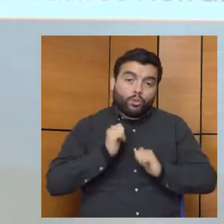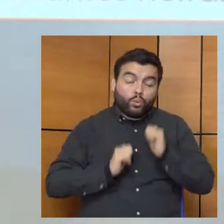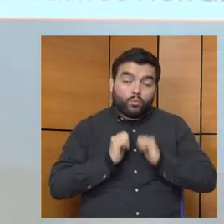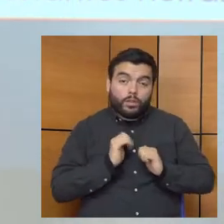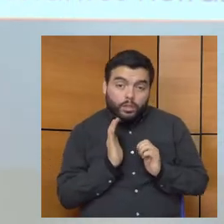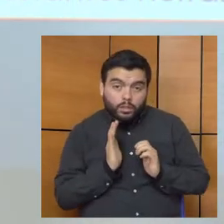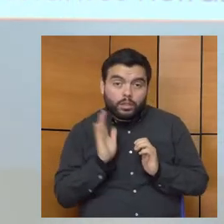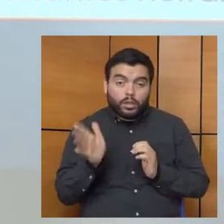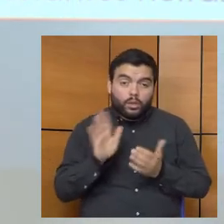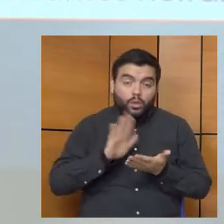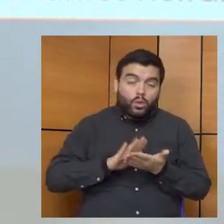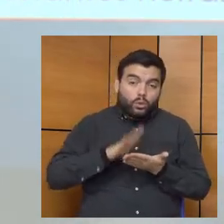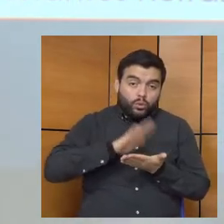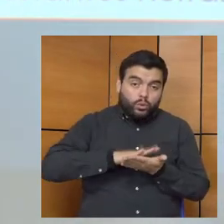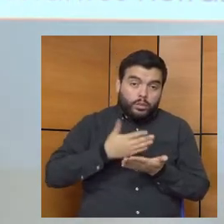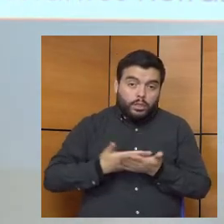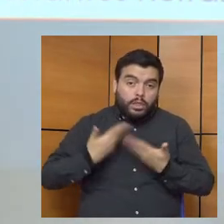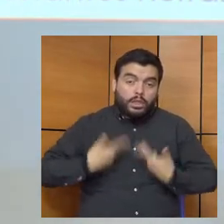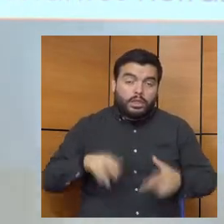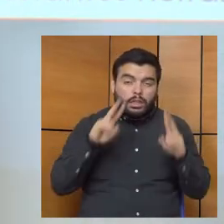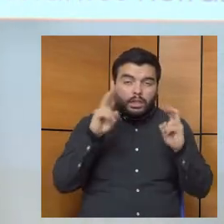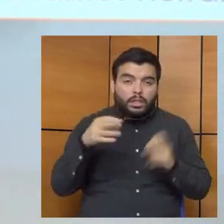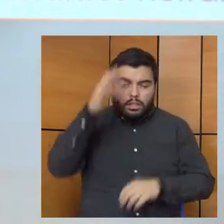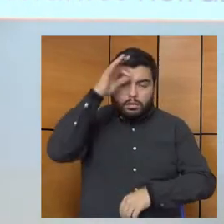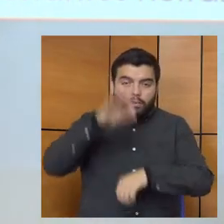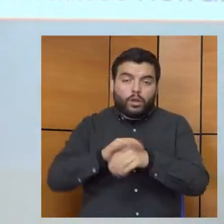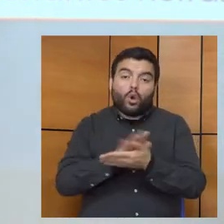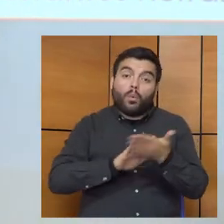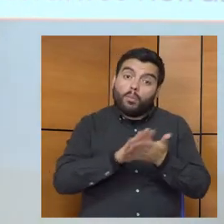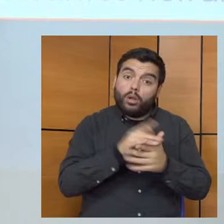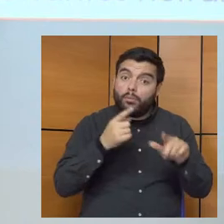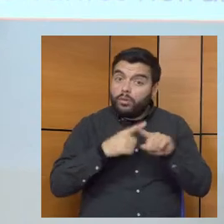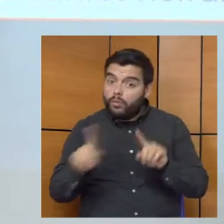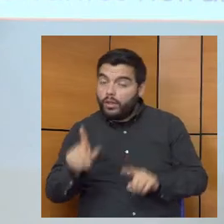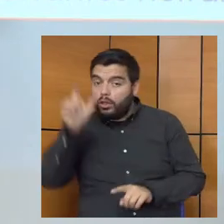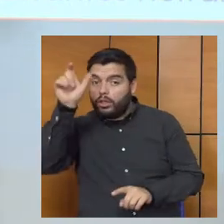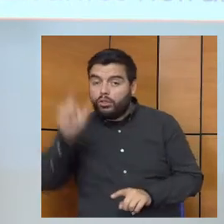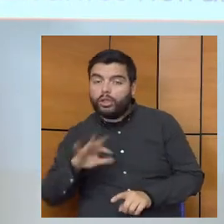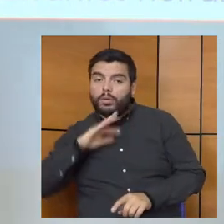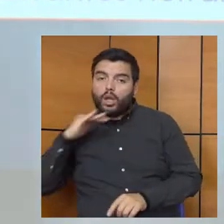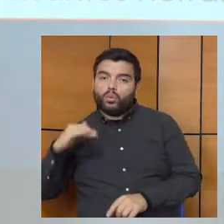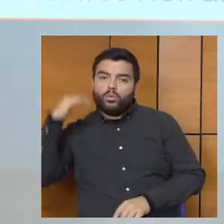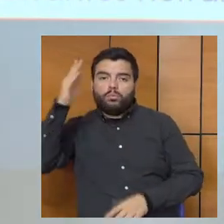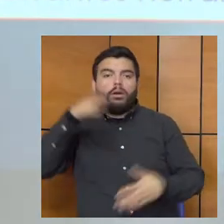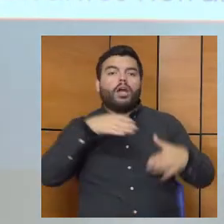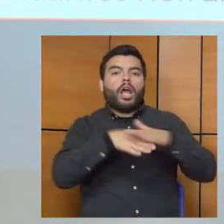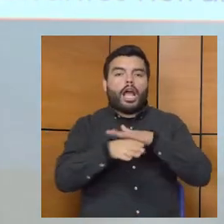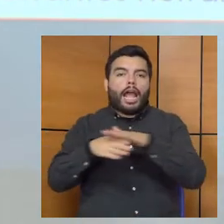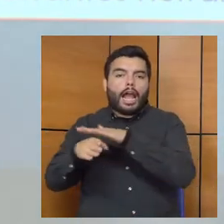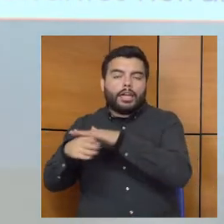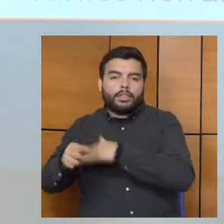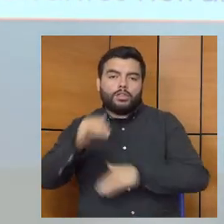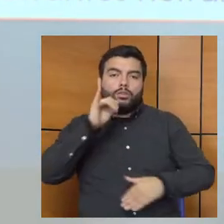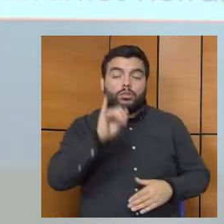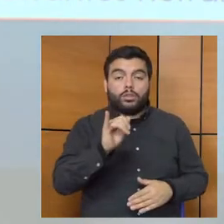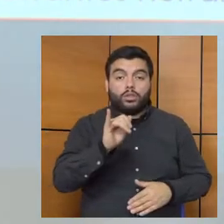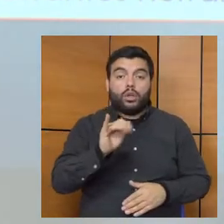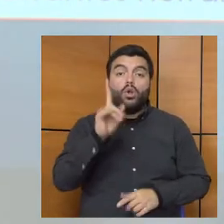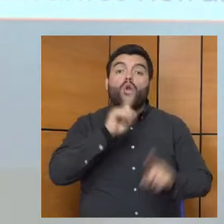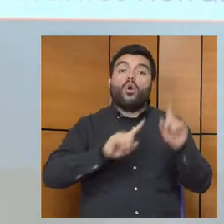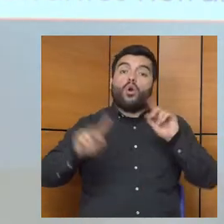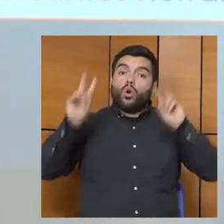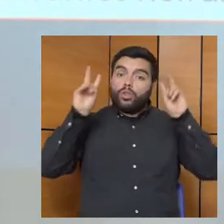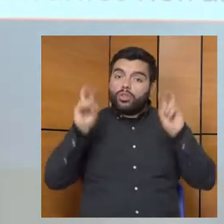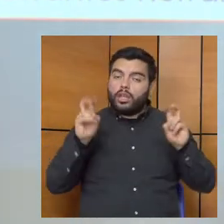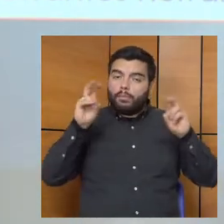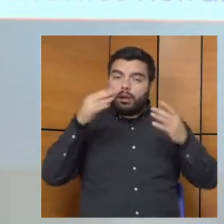consecuencias de su salud en general que una persona que sí tenga esos accesos. Y sobre todo hablamos también de salud psicológica, ¿no?, que también es muy importante